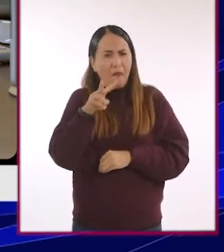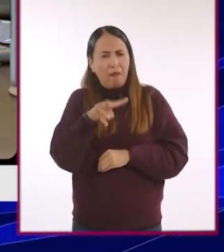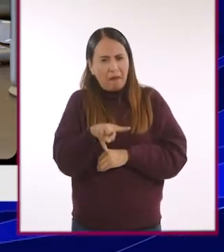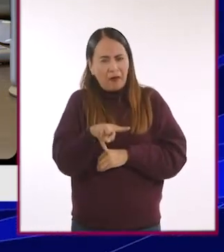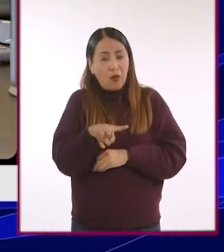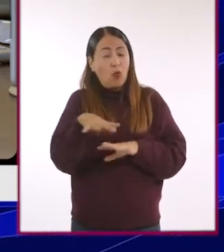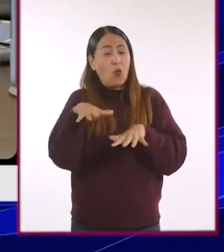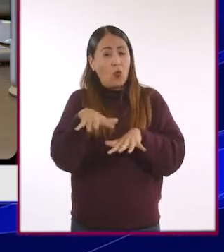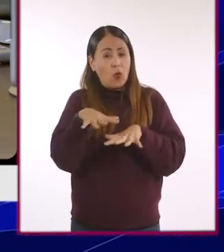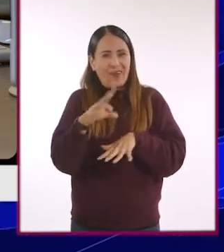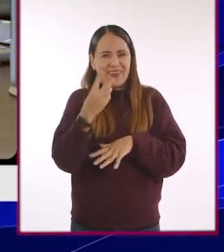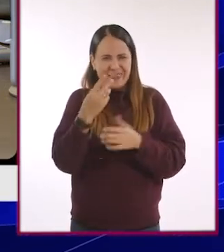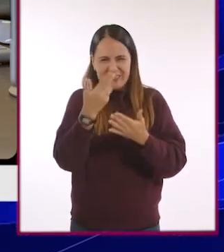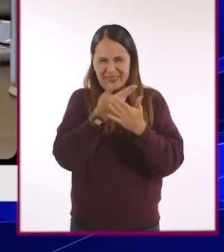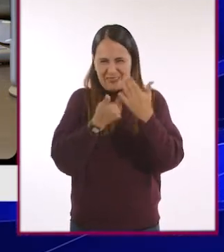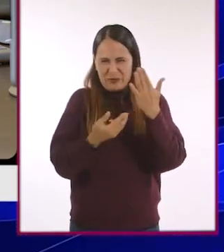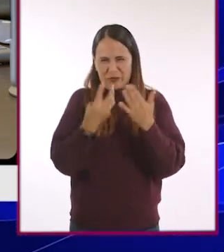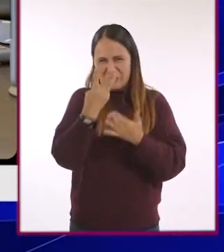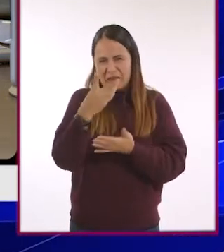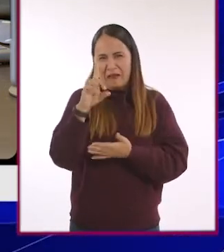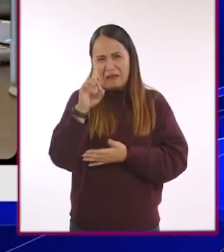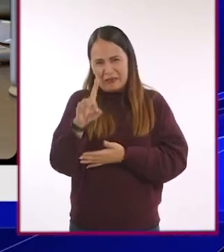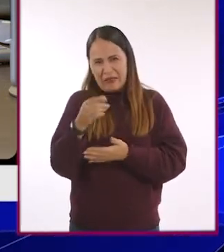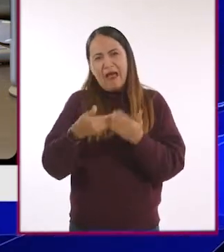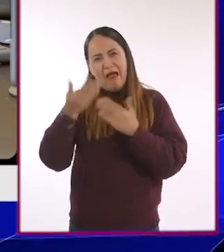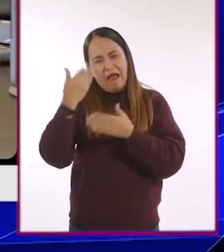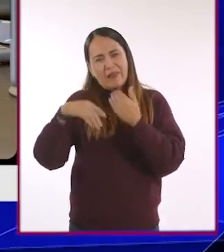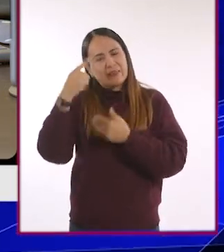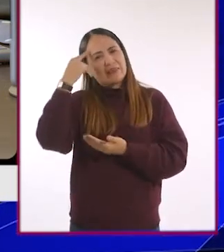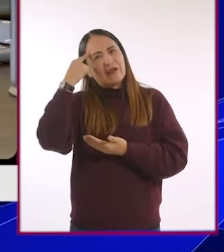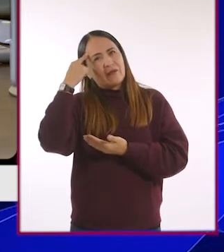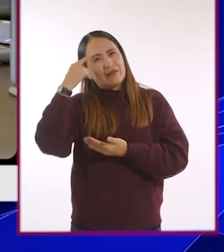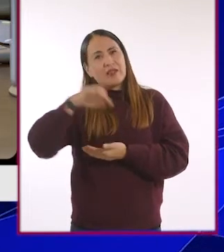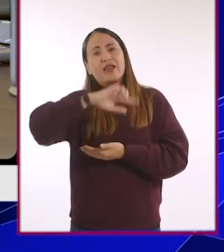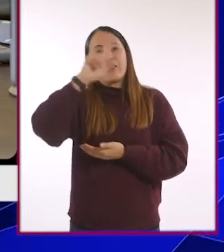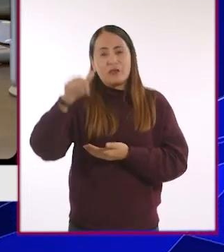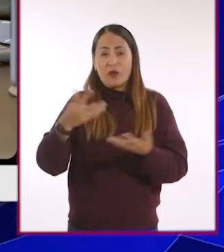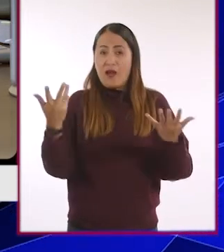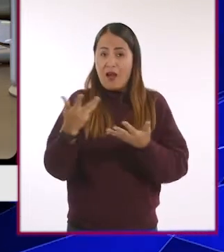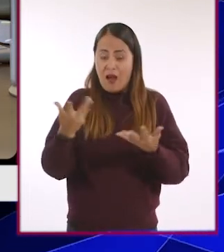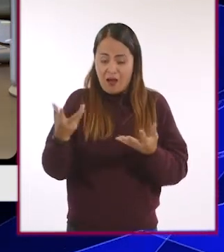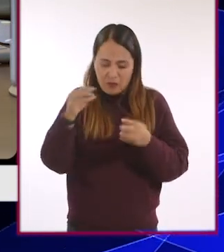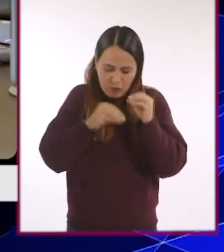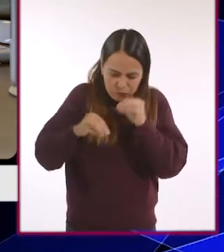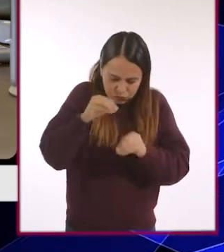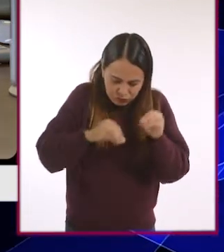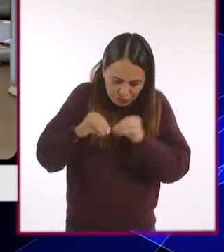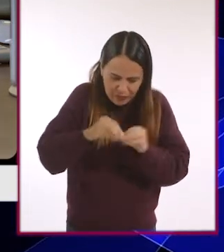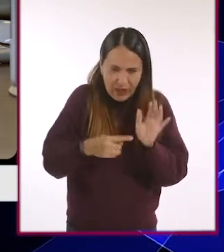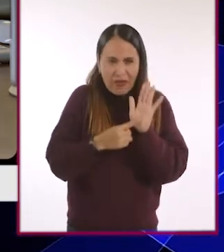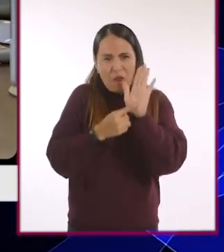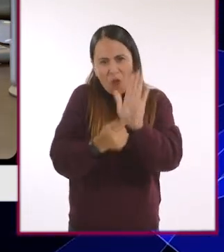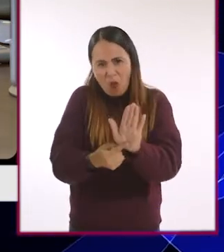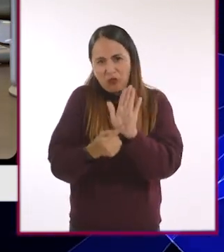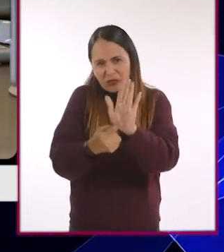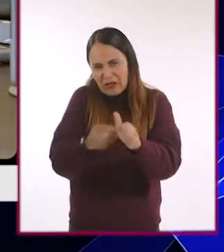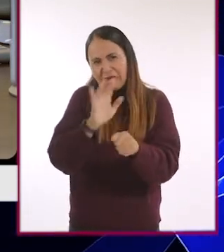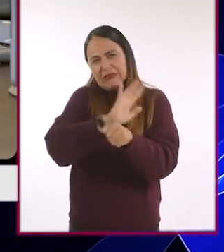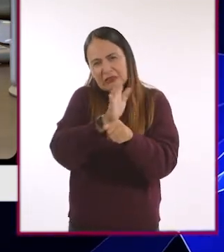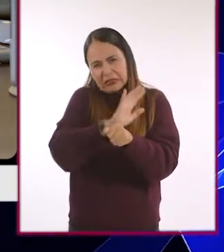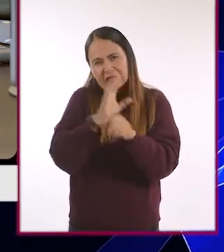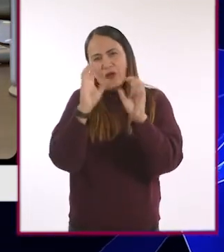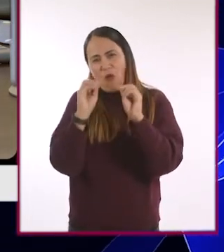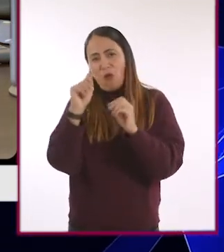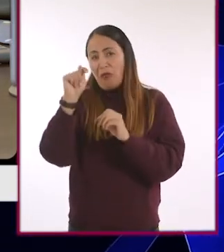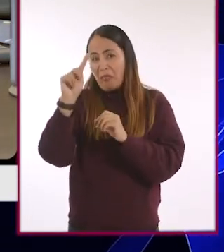no es que no hayan existido en el pasado, sino que solamente están en tu cabeza, Fernando. Claro, y que traerlas, nunca van a existir. Y traerlas justo a la pantalla. Yo creo que eso es una